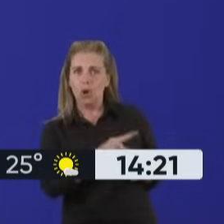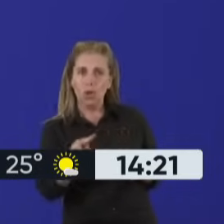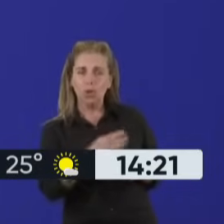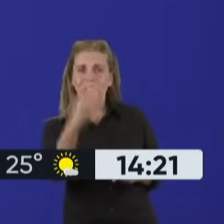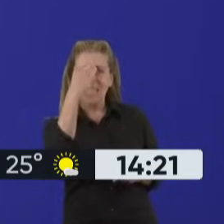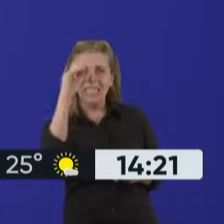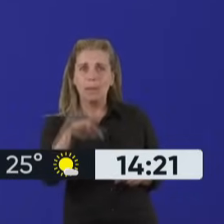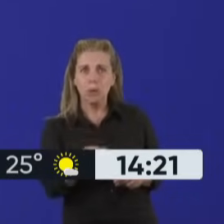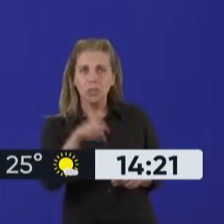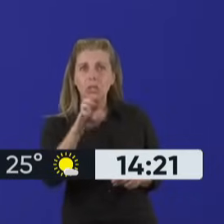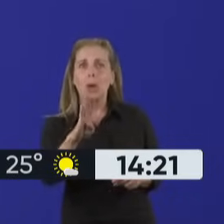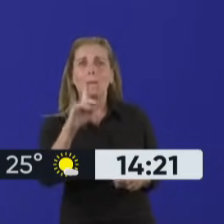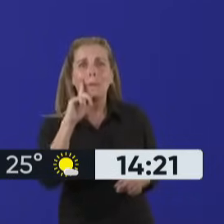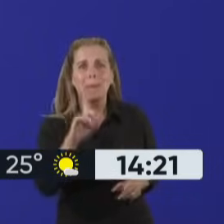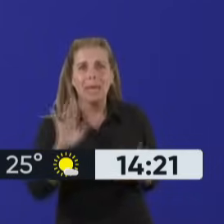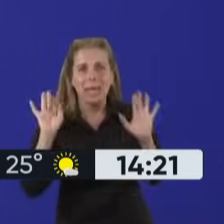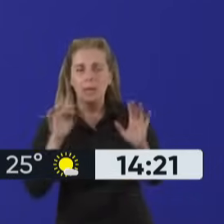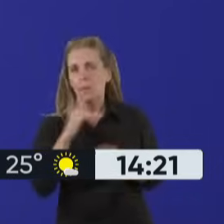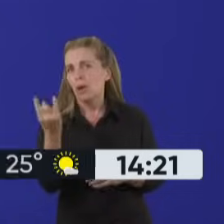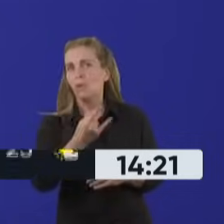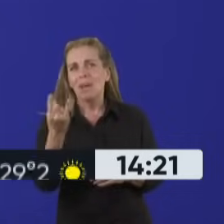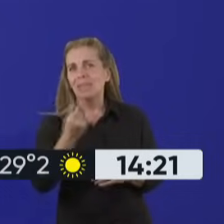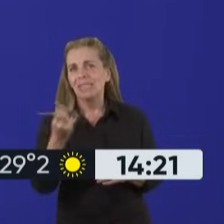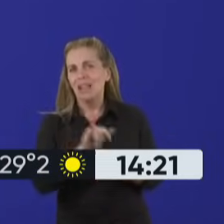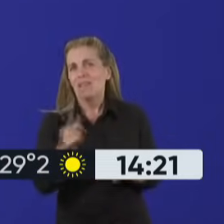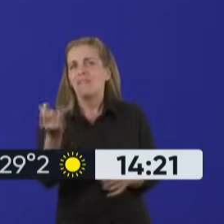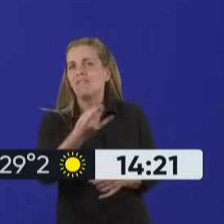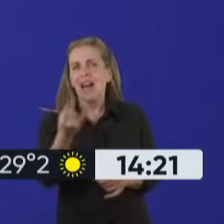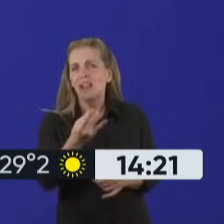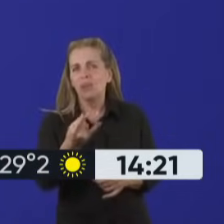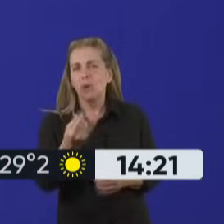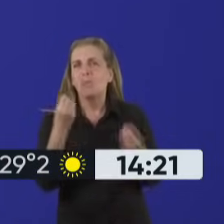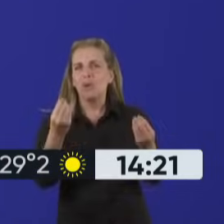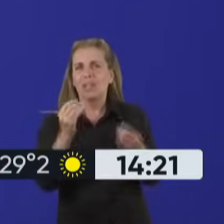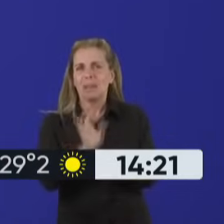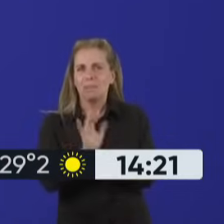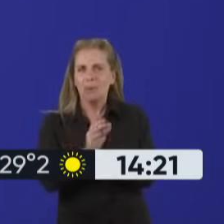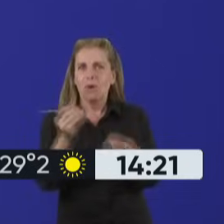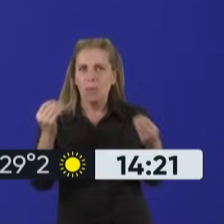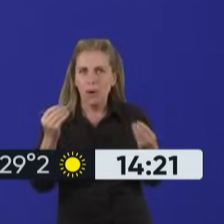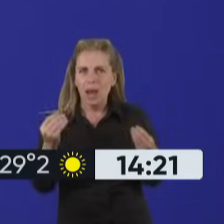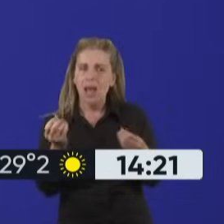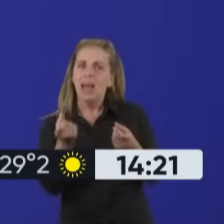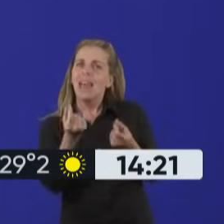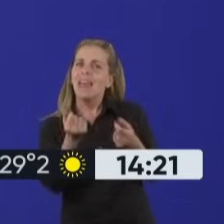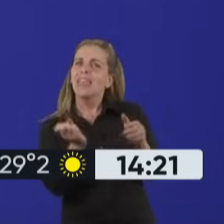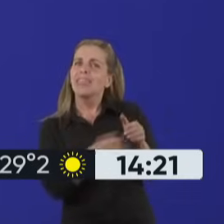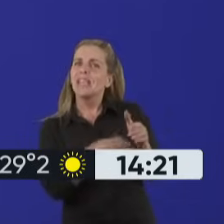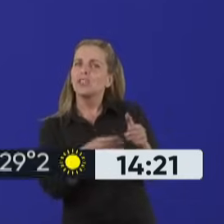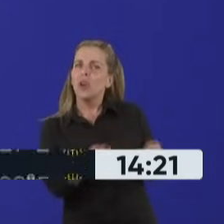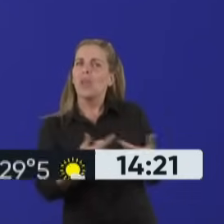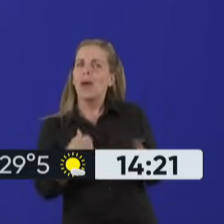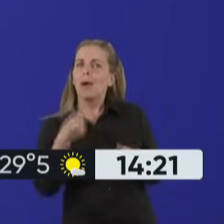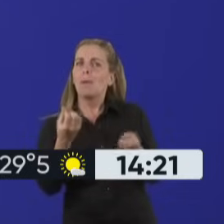digamos, una ficción, ¿no? Porque básicamente el Tesoro generaba déficit